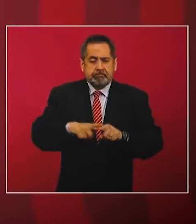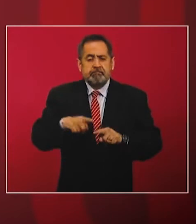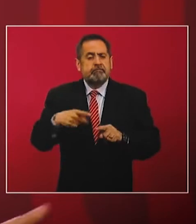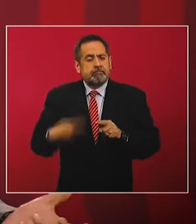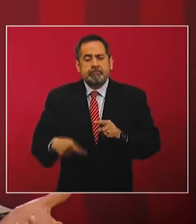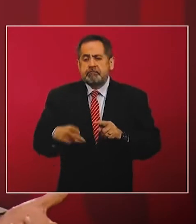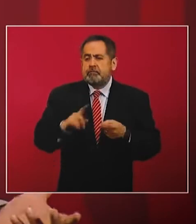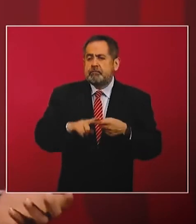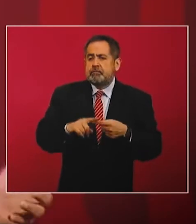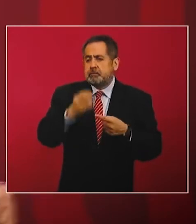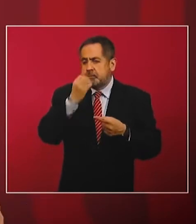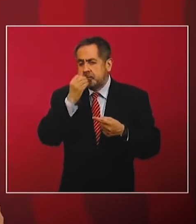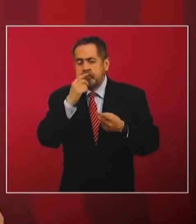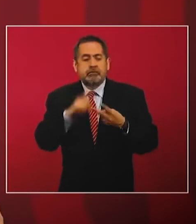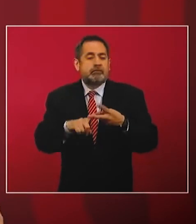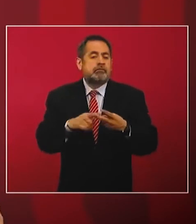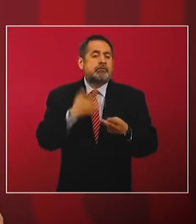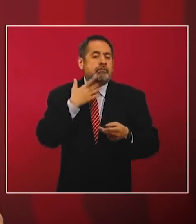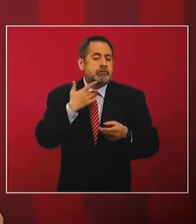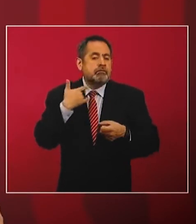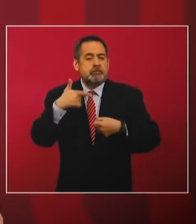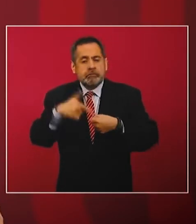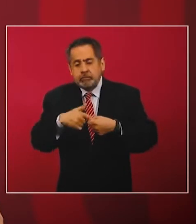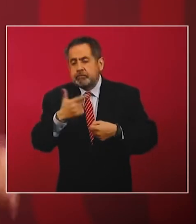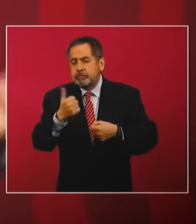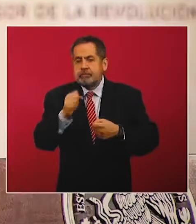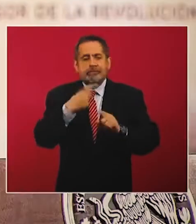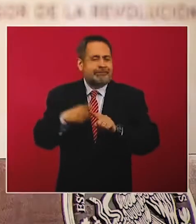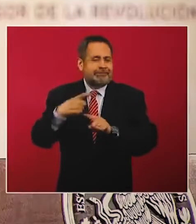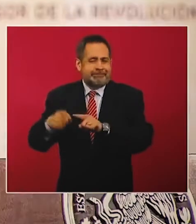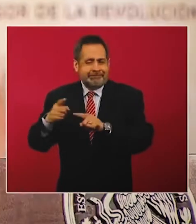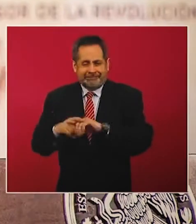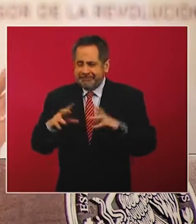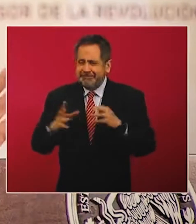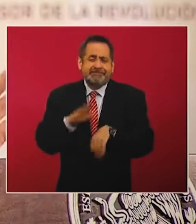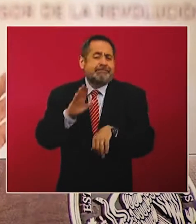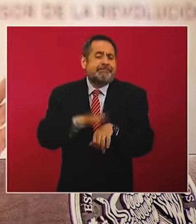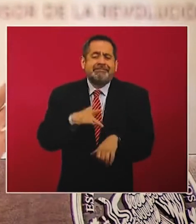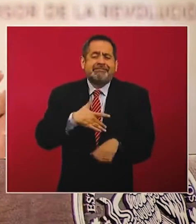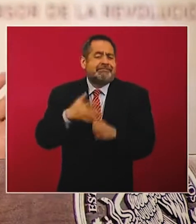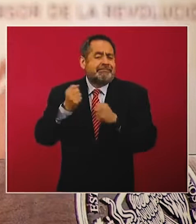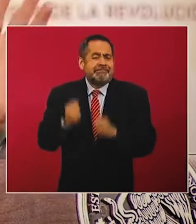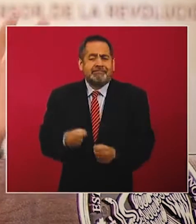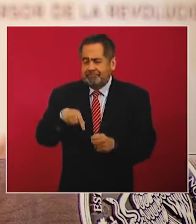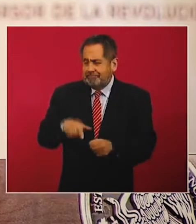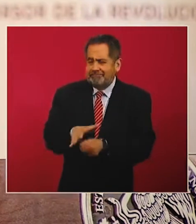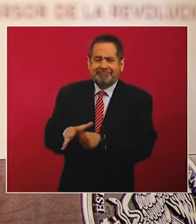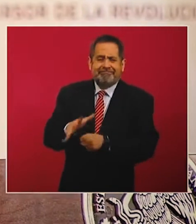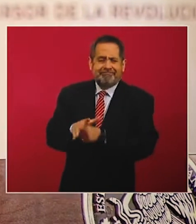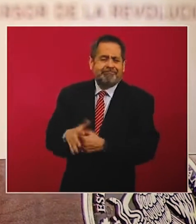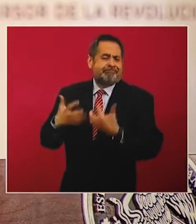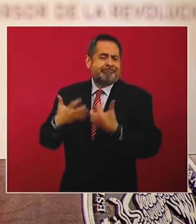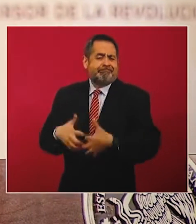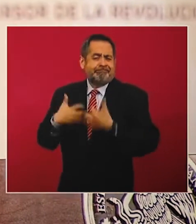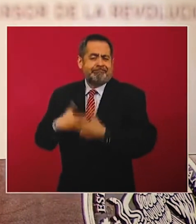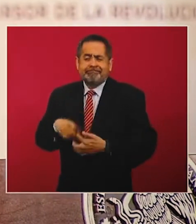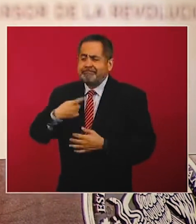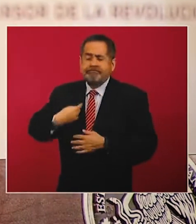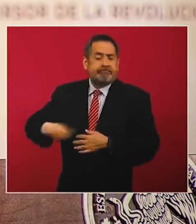y de combustibles vamos a la segura si tenemos